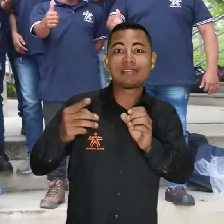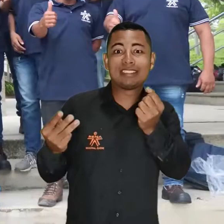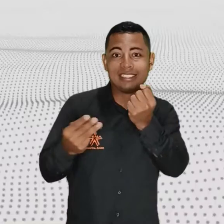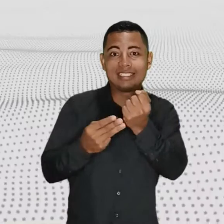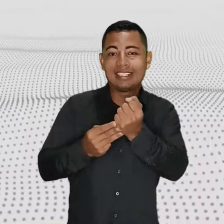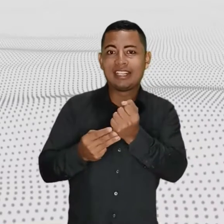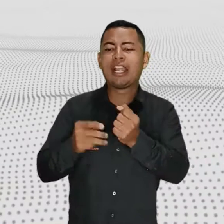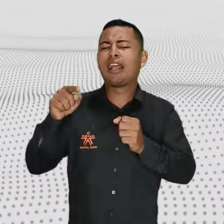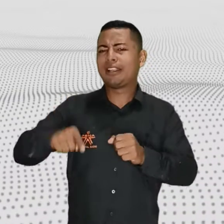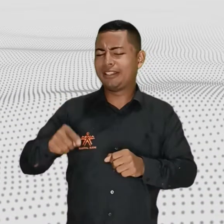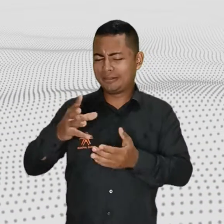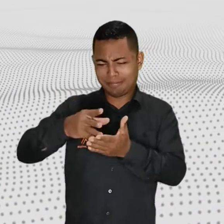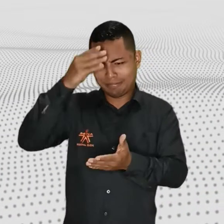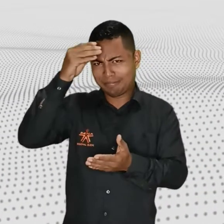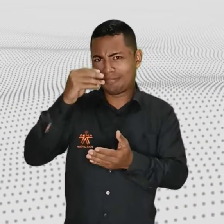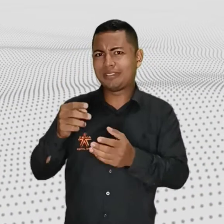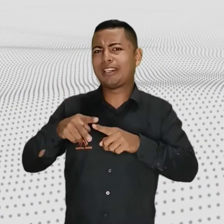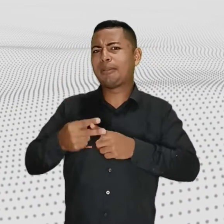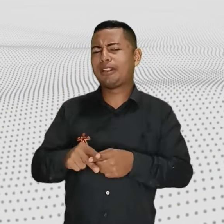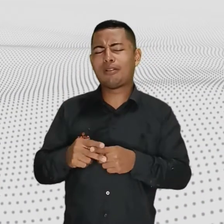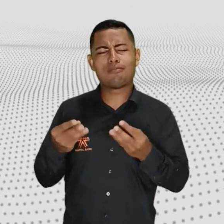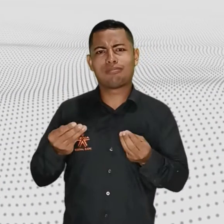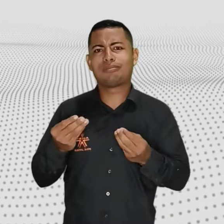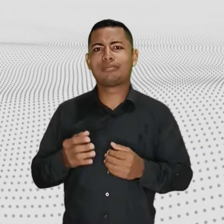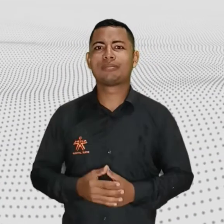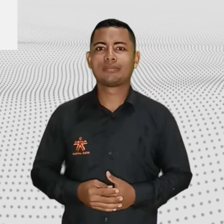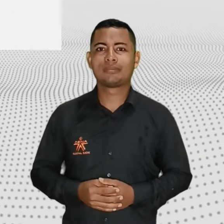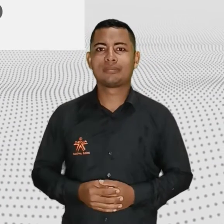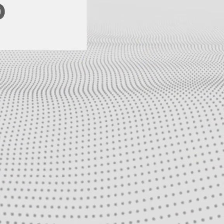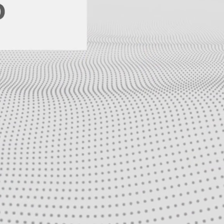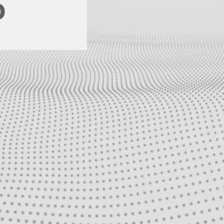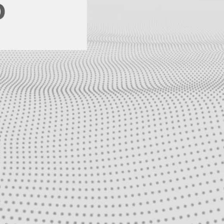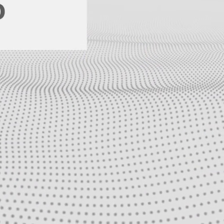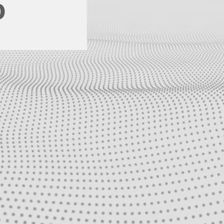animen y se inscriban en el SENA, porque aquí hay muchas herramientas para poder aprender.